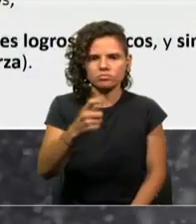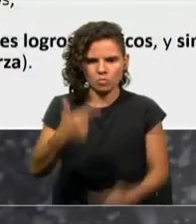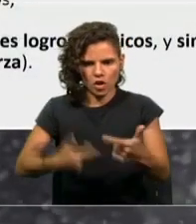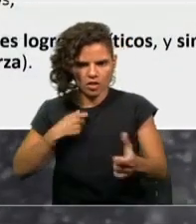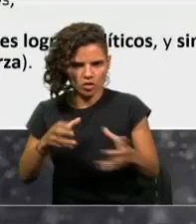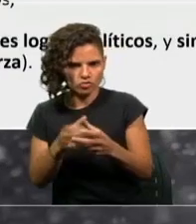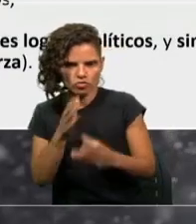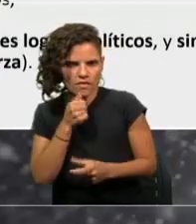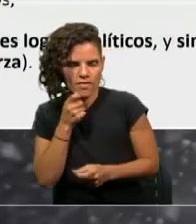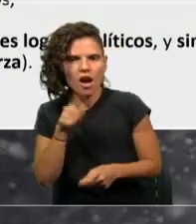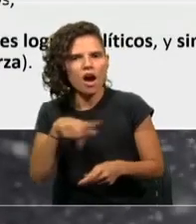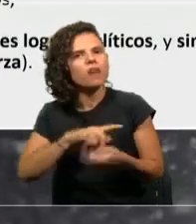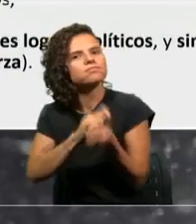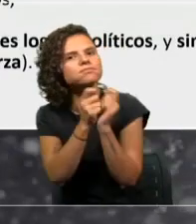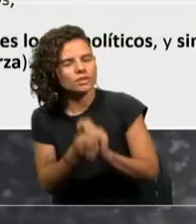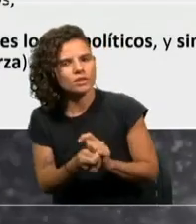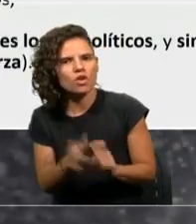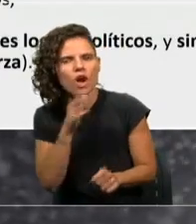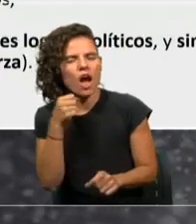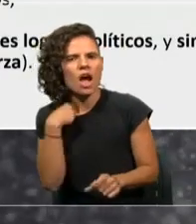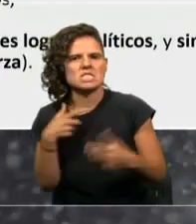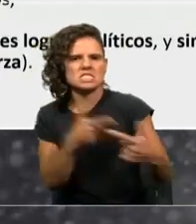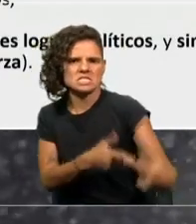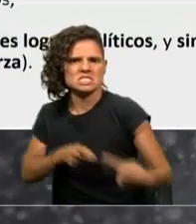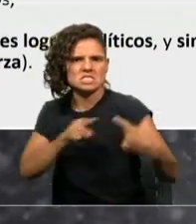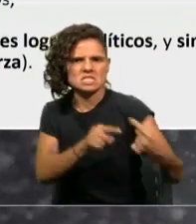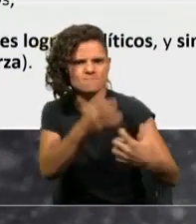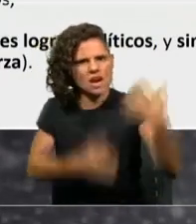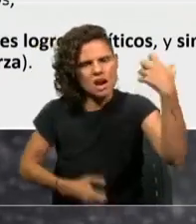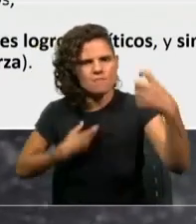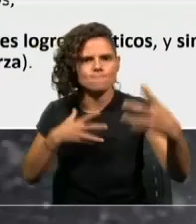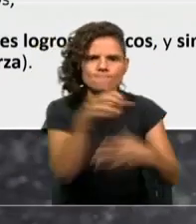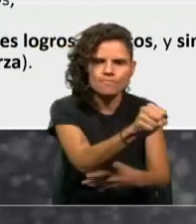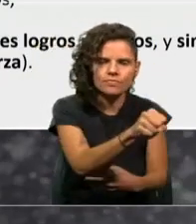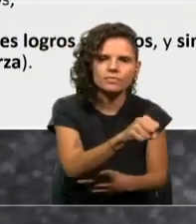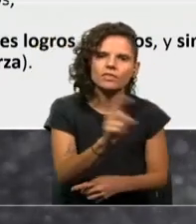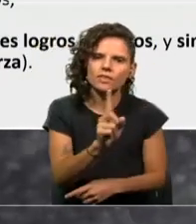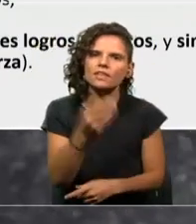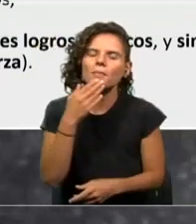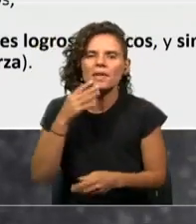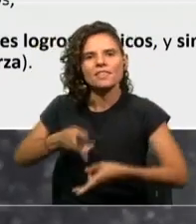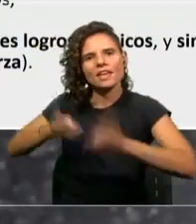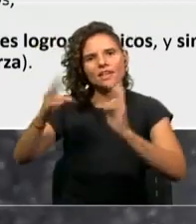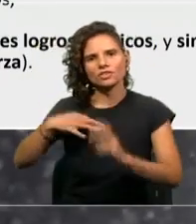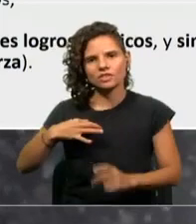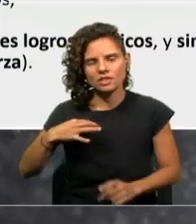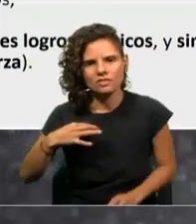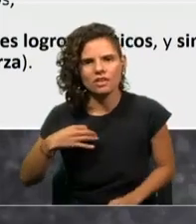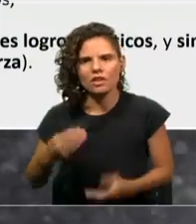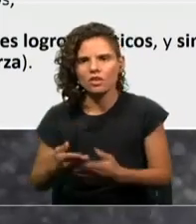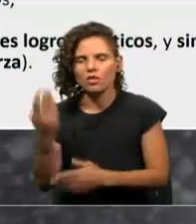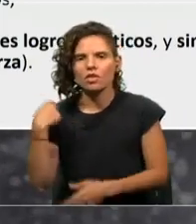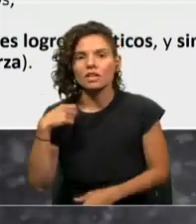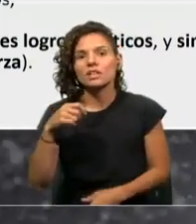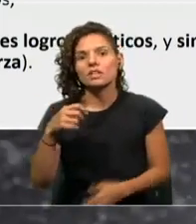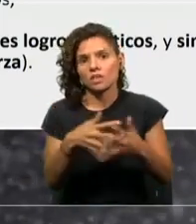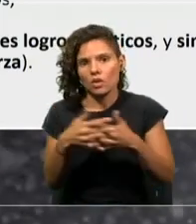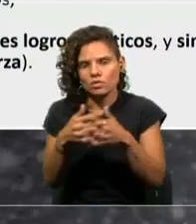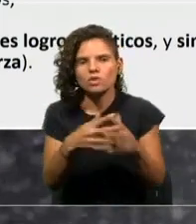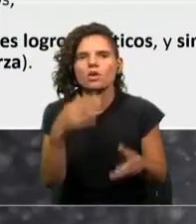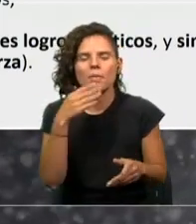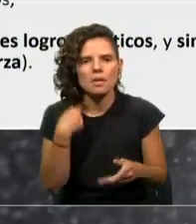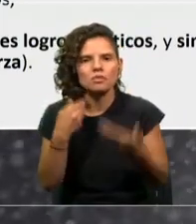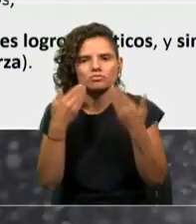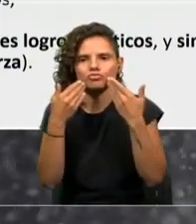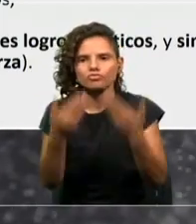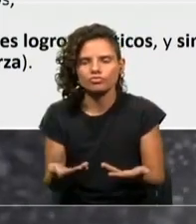políticos, sin el ganar por la fuerza. La implementación de derechos civiles, liderado por Martin Luther King en Estados Unidos, fue exactamente la